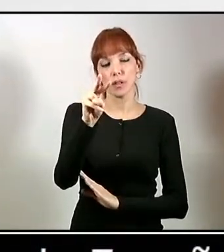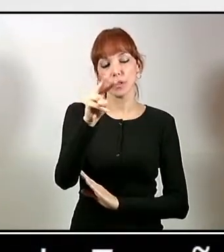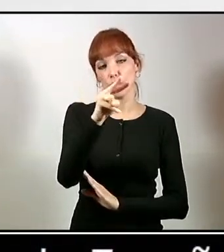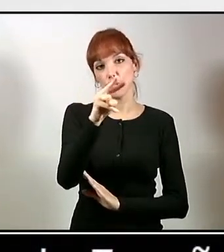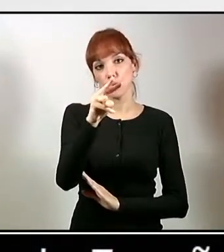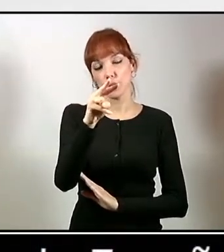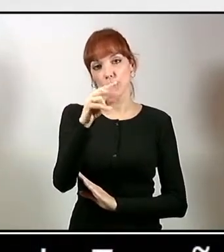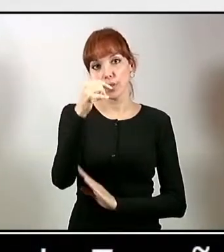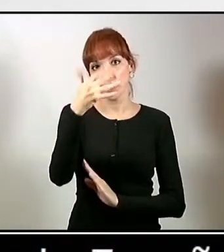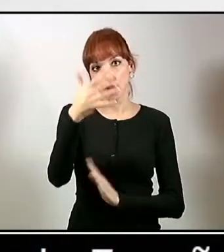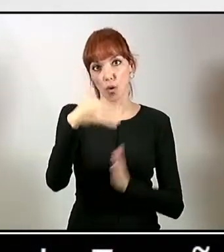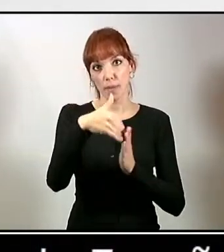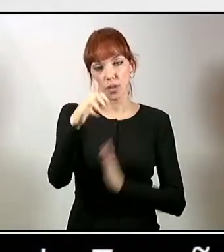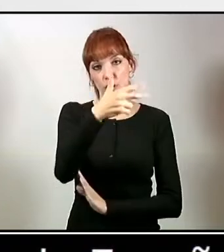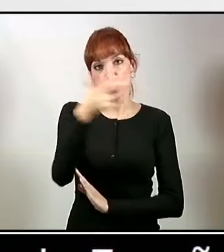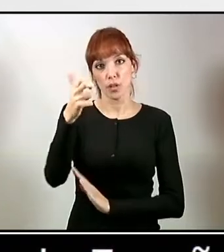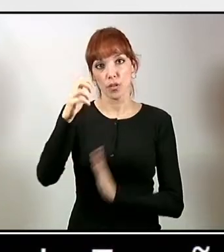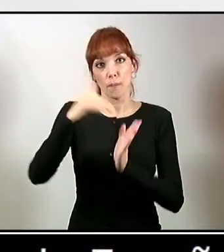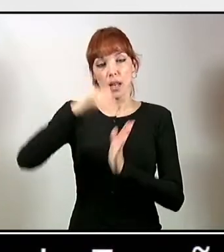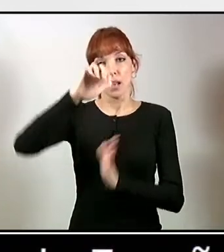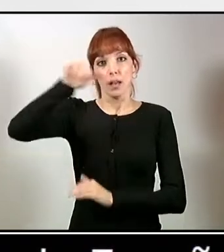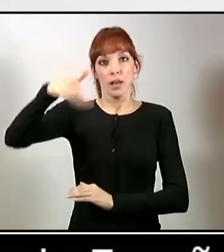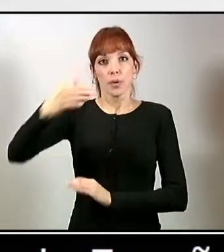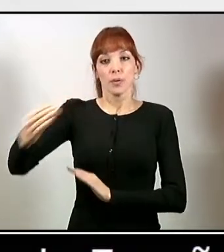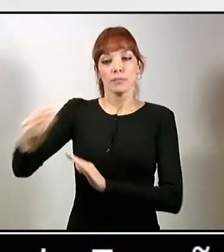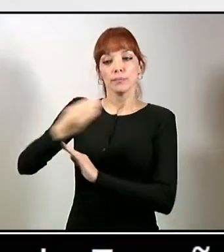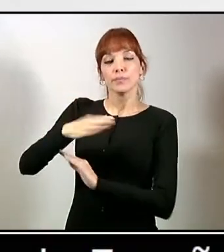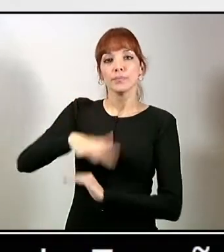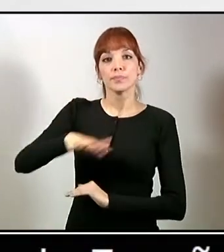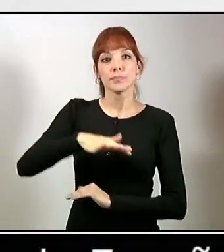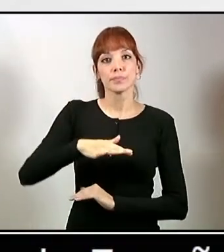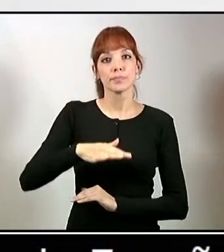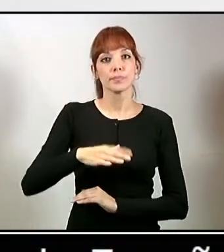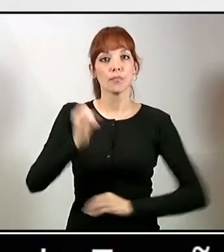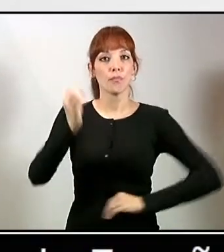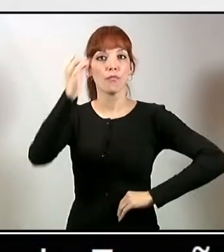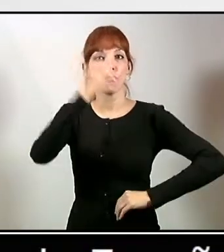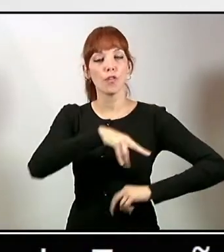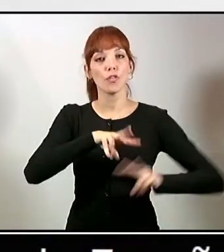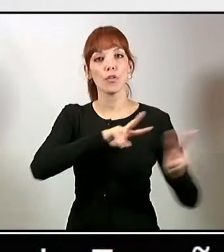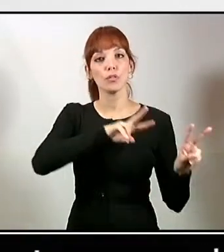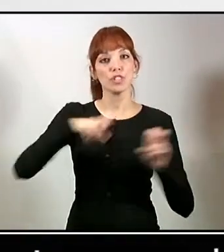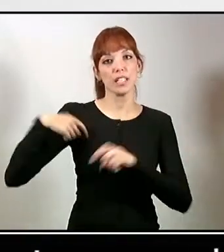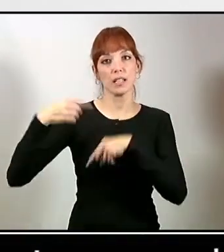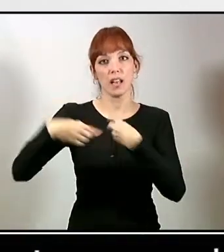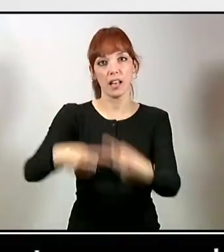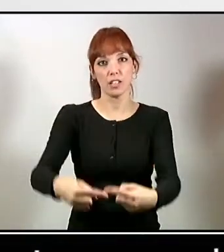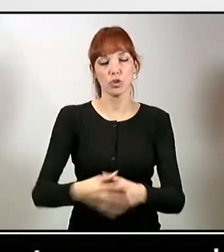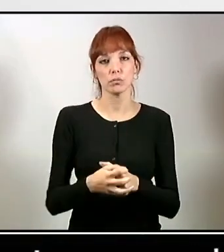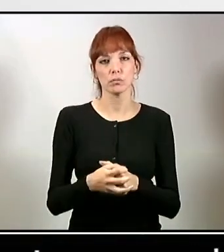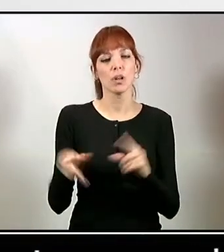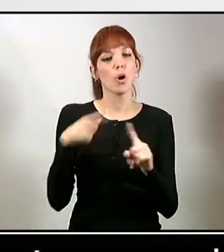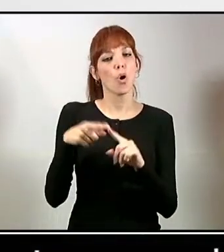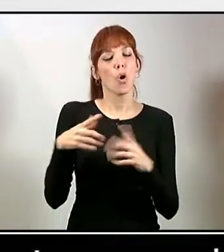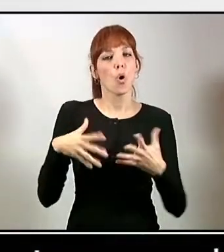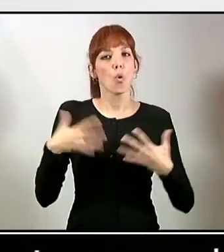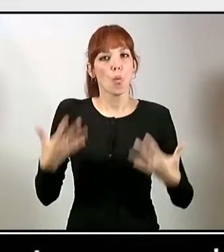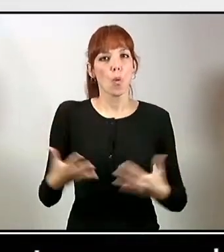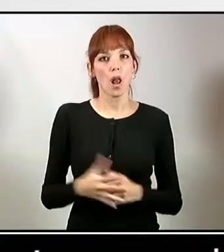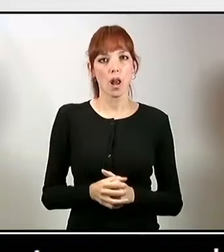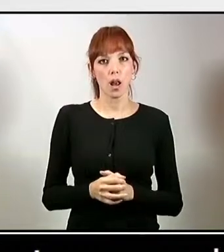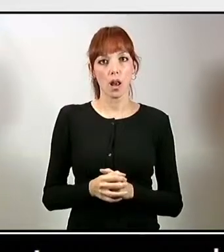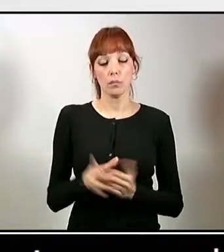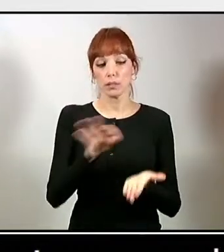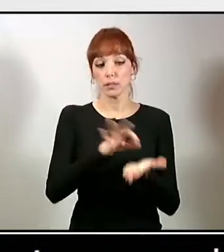5.200.000 euros, procedentes en este caso de los fondos Next Generation, para desarrollar, implementar y validar servicios